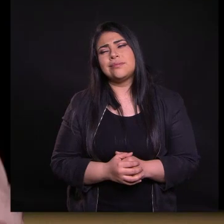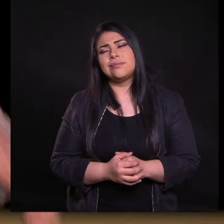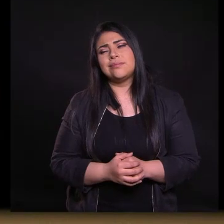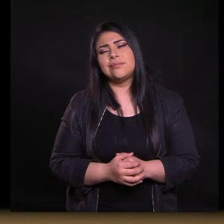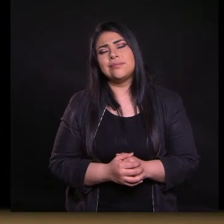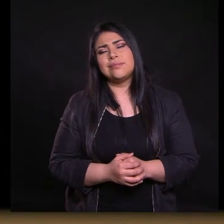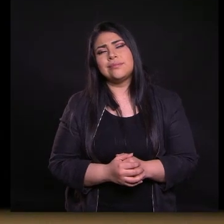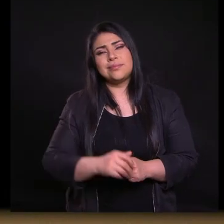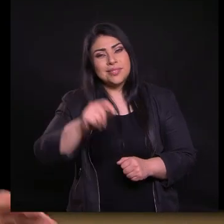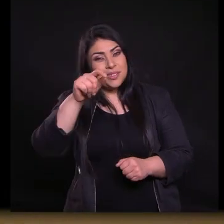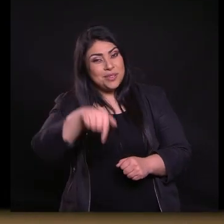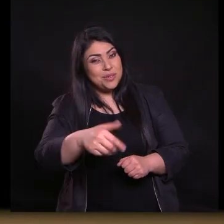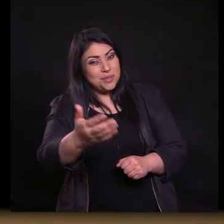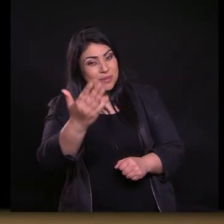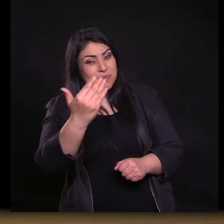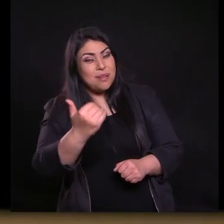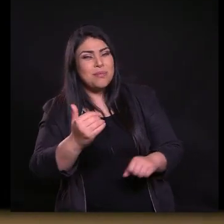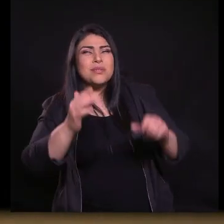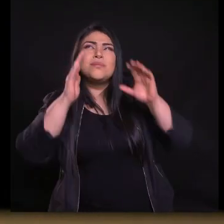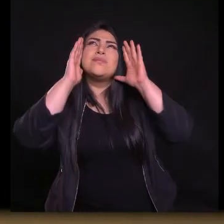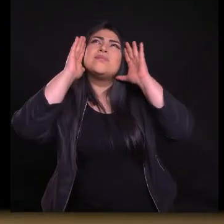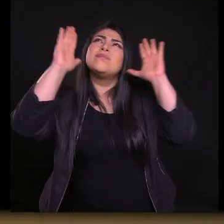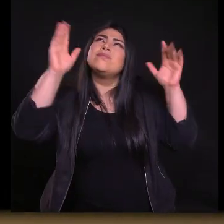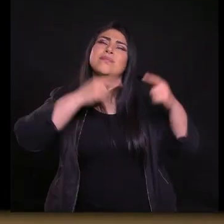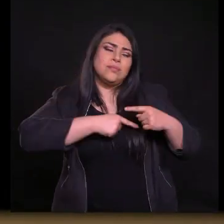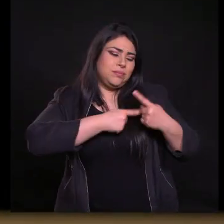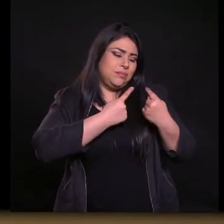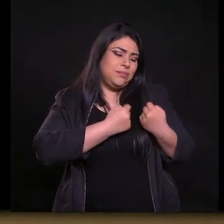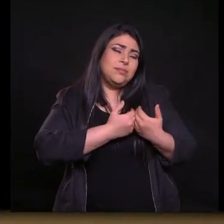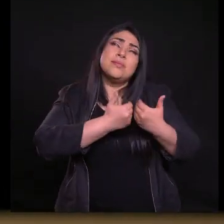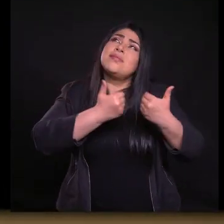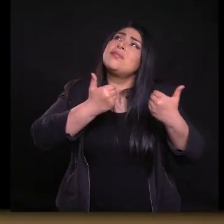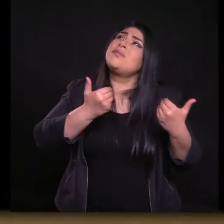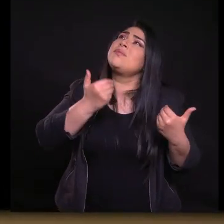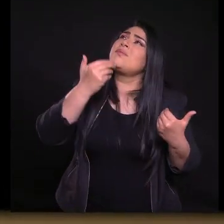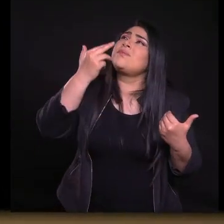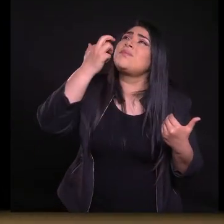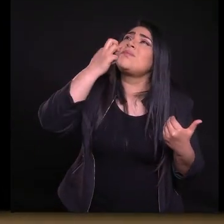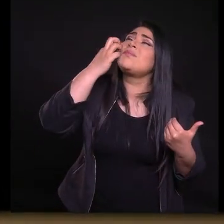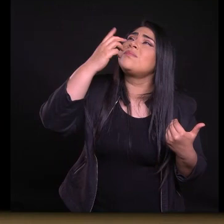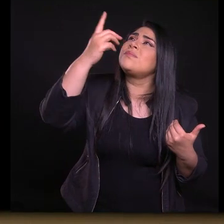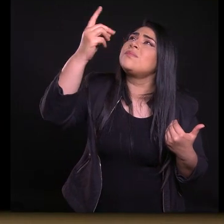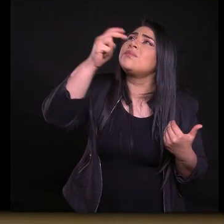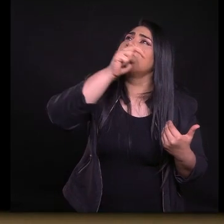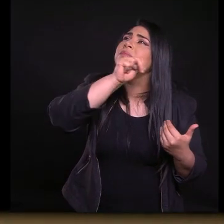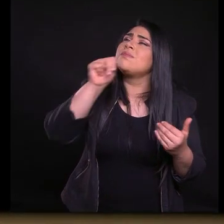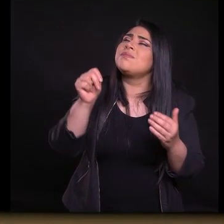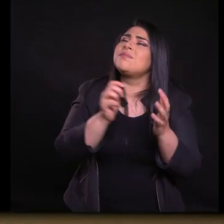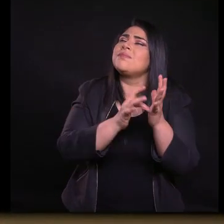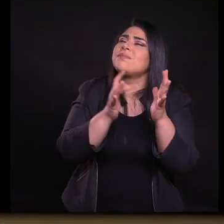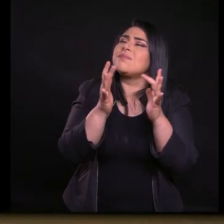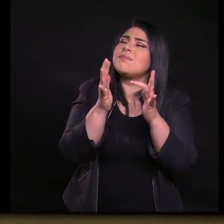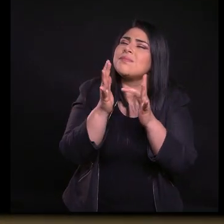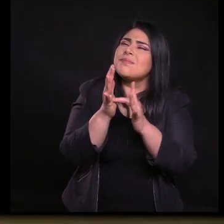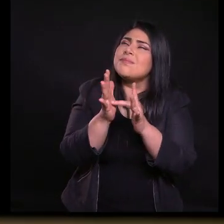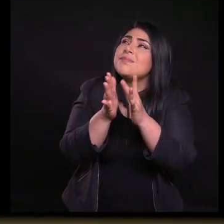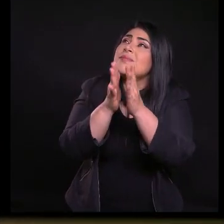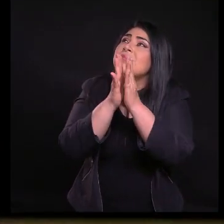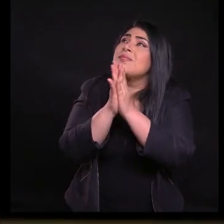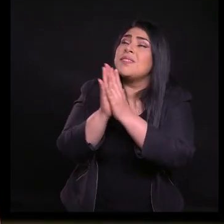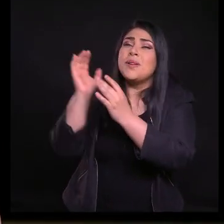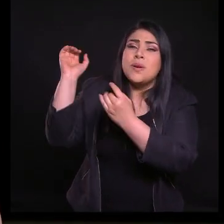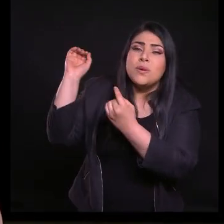yo quiero que pueda cerrar ahí tus ojos por un momento padre en el nombre de jesús llena los